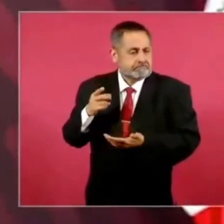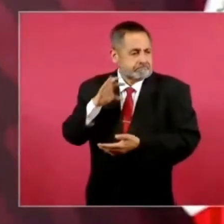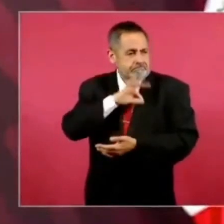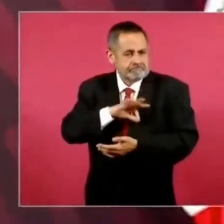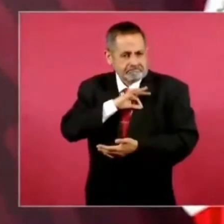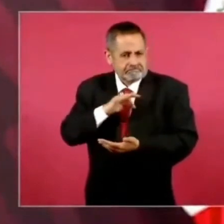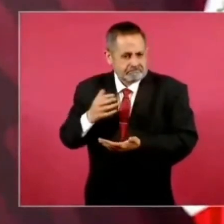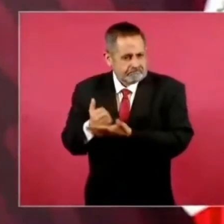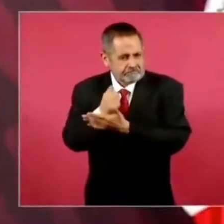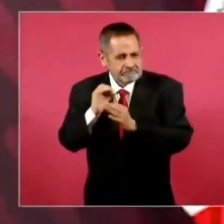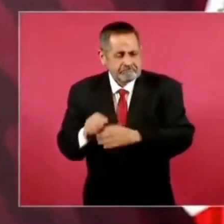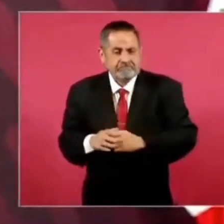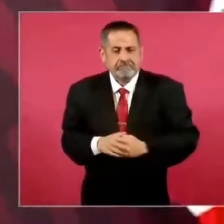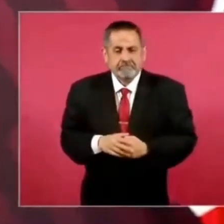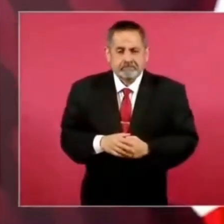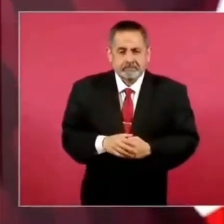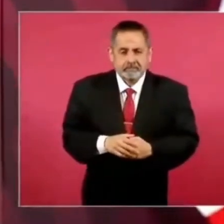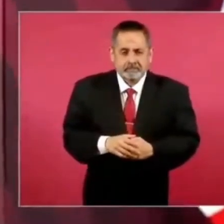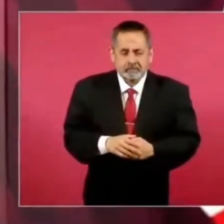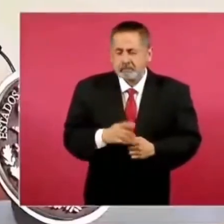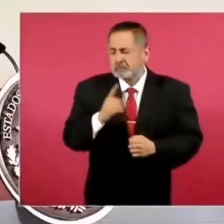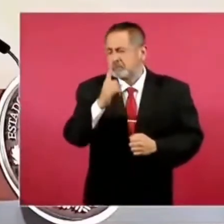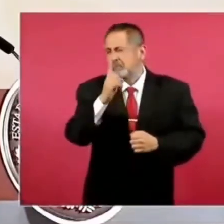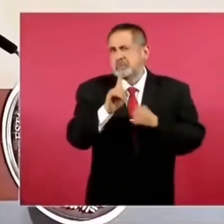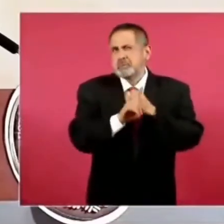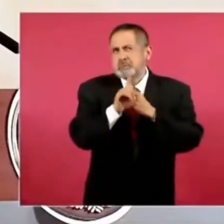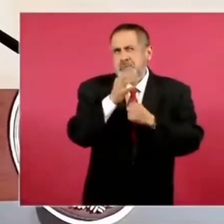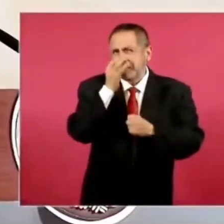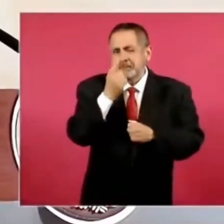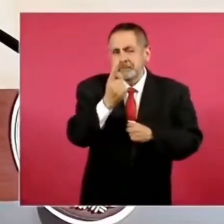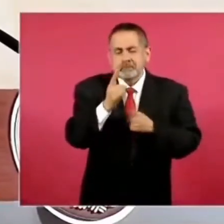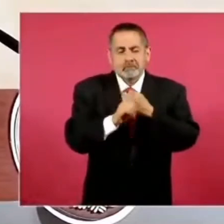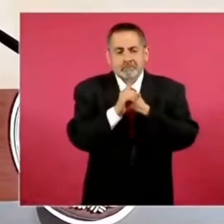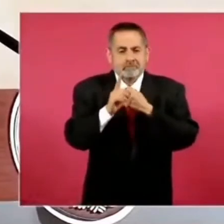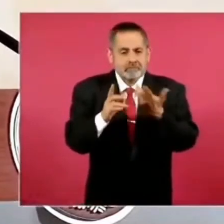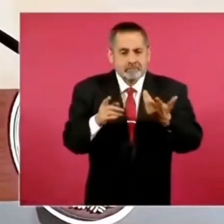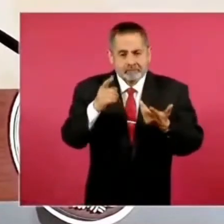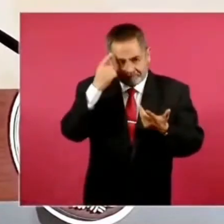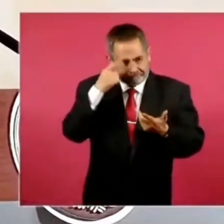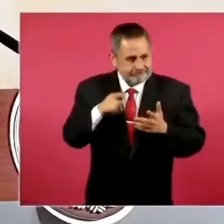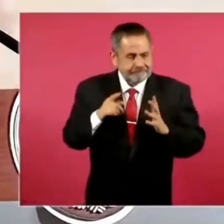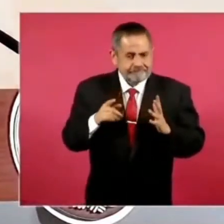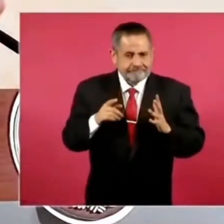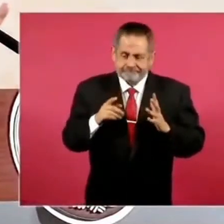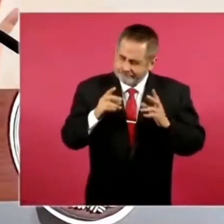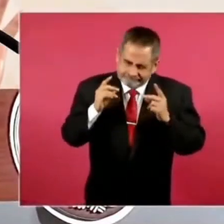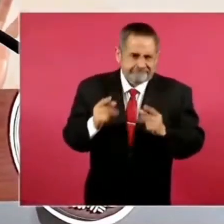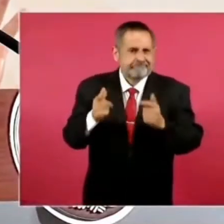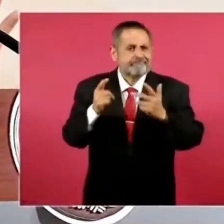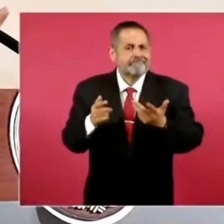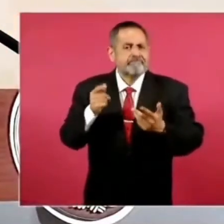El único problema que hubiésemos tenido, pero era para decir, a ver,